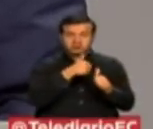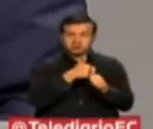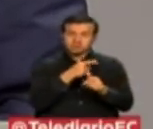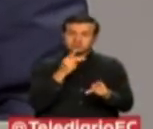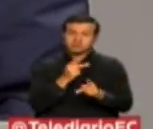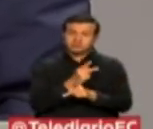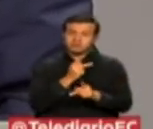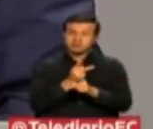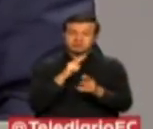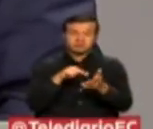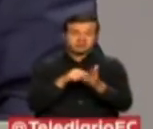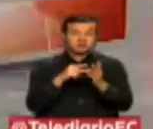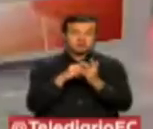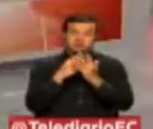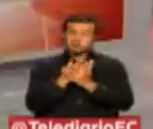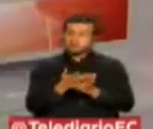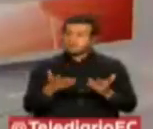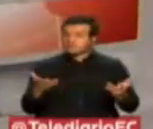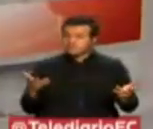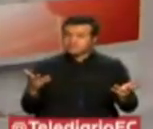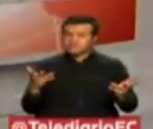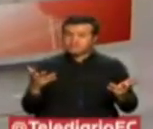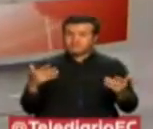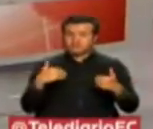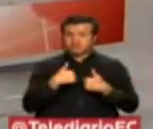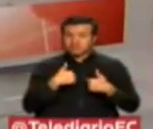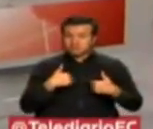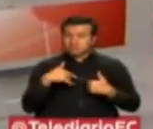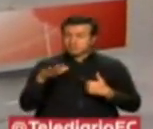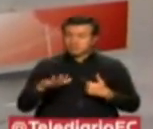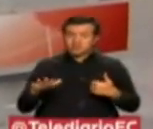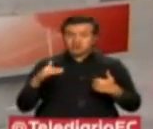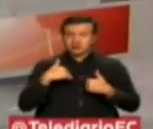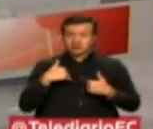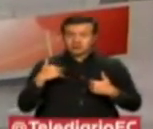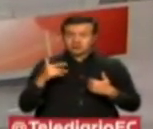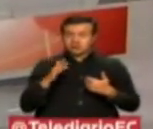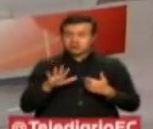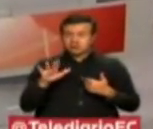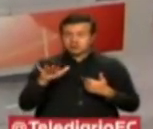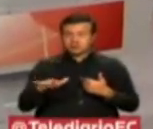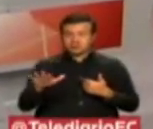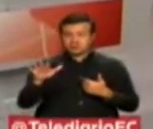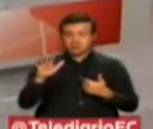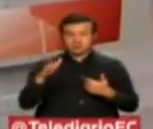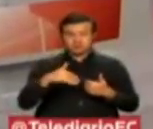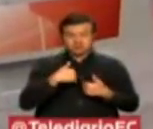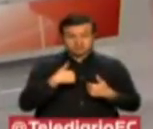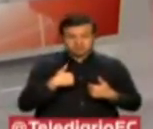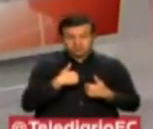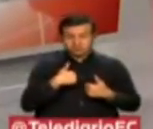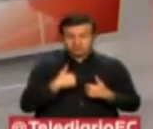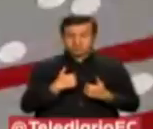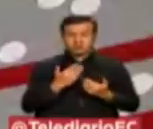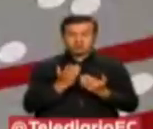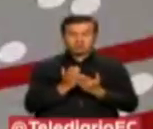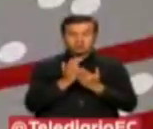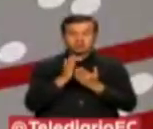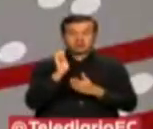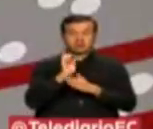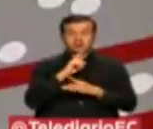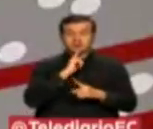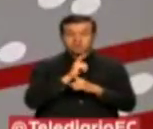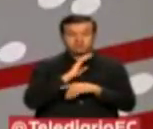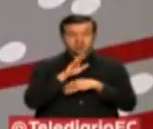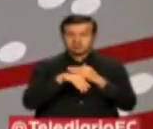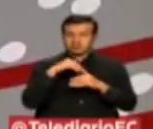amenaza representa? Porque las especies se mueven más allá de las fronteras. Son especies migratorias. Yo creo que estos temas, el Ecuador tiene